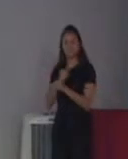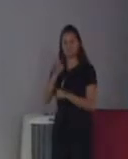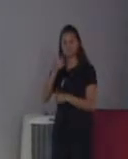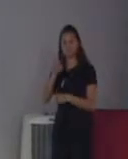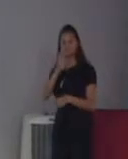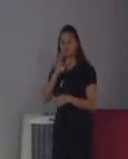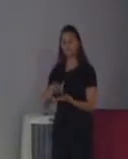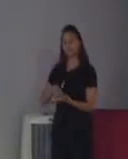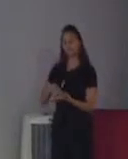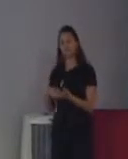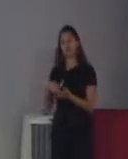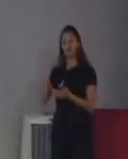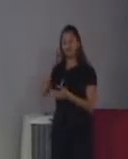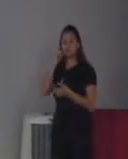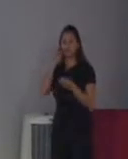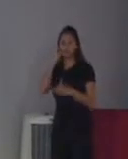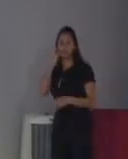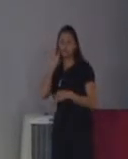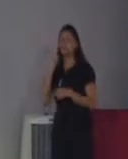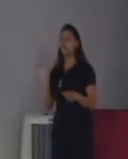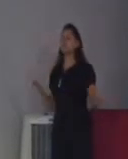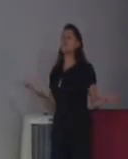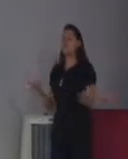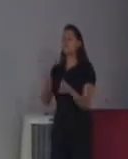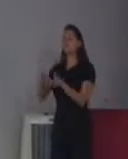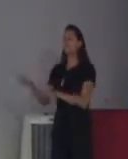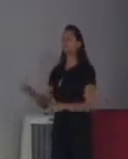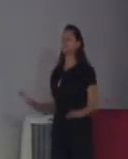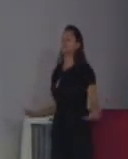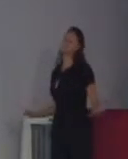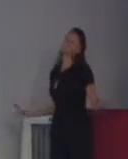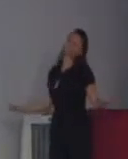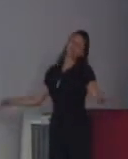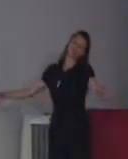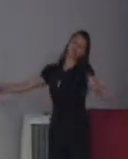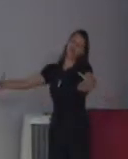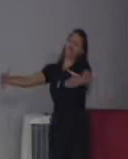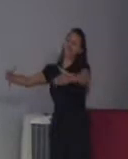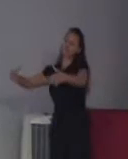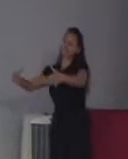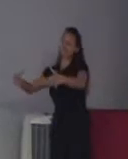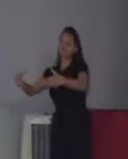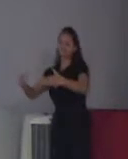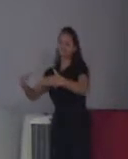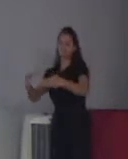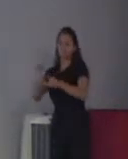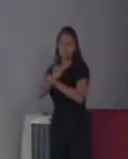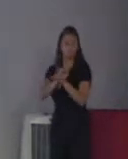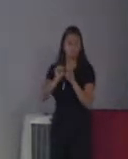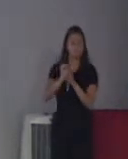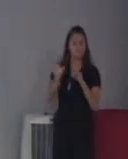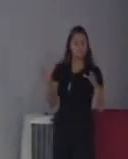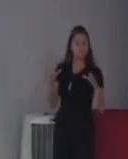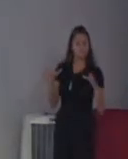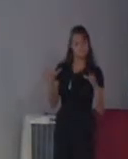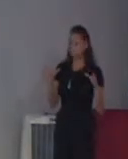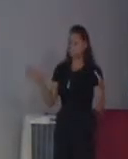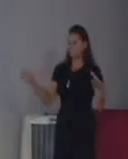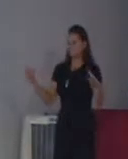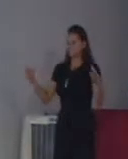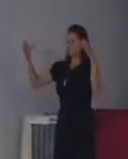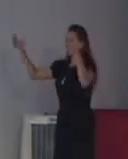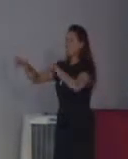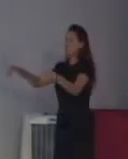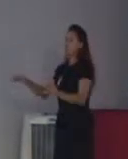despistados visuales y el resto de gente, pues la podamos, digamos, como involucrar en la sociedad? No, pues toca meterlos en unos centros